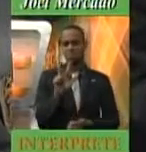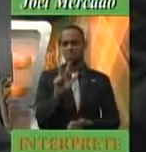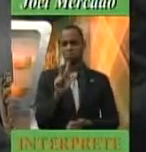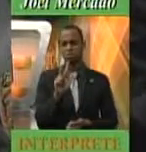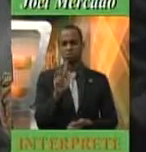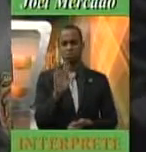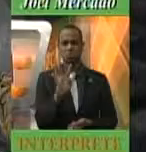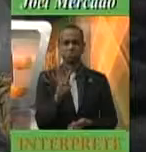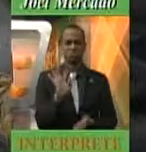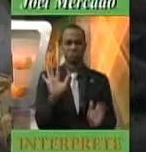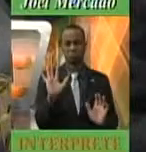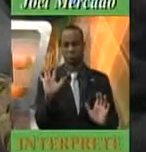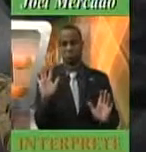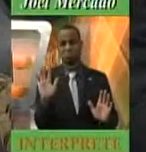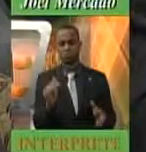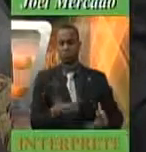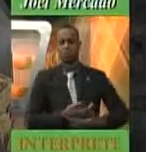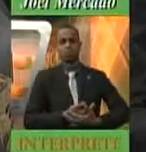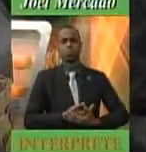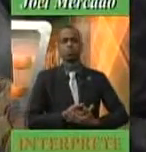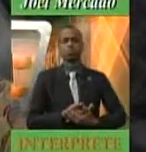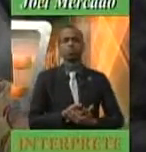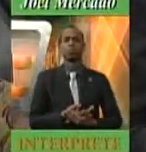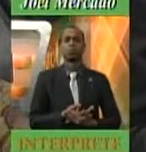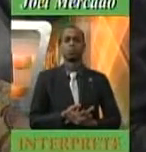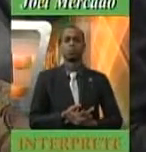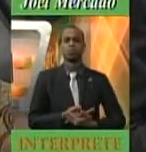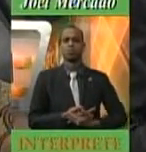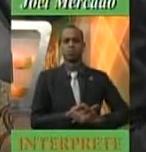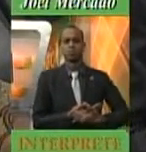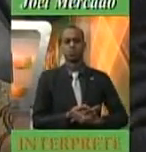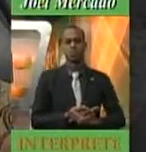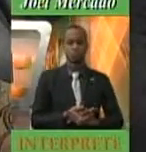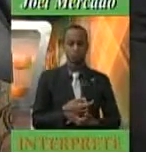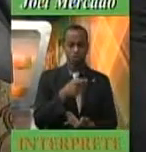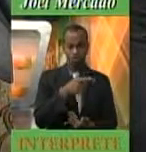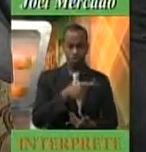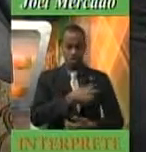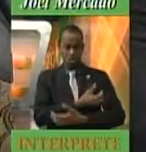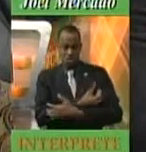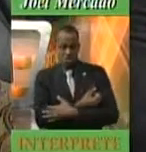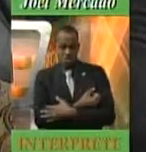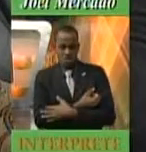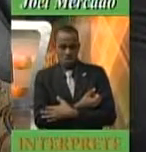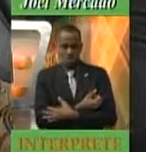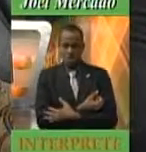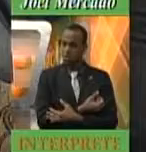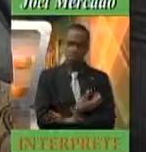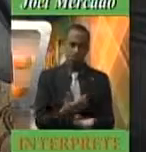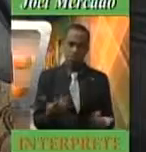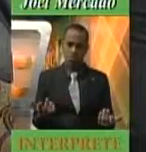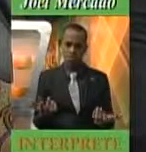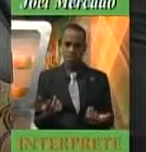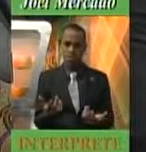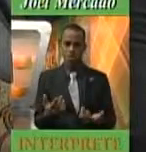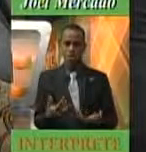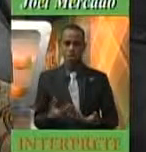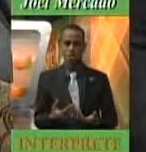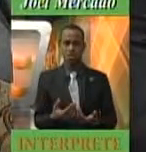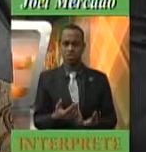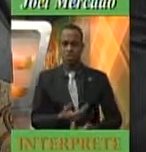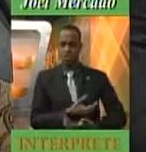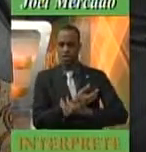años, quizás más, que no tiene por qué andar de brazos, sino que anda además